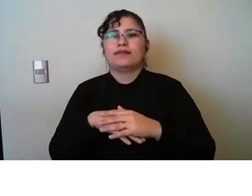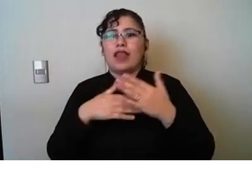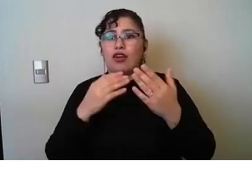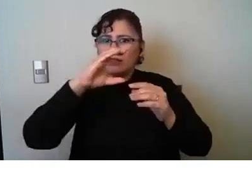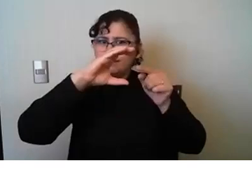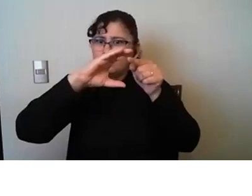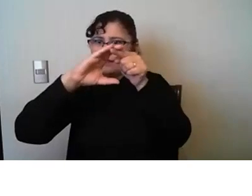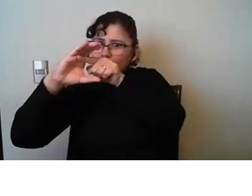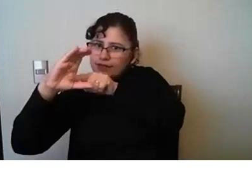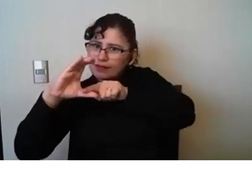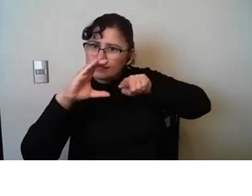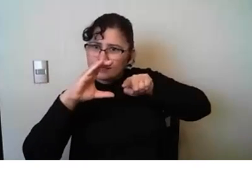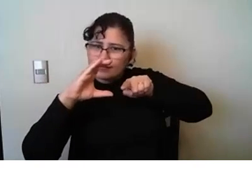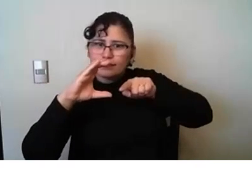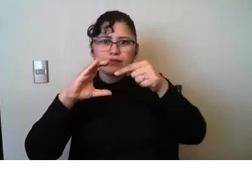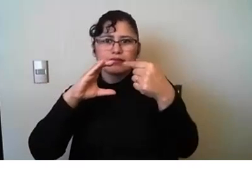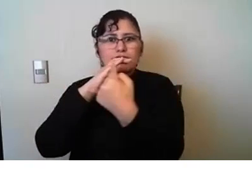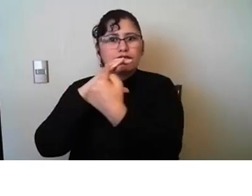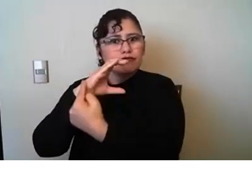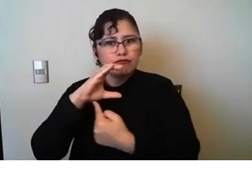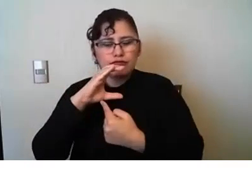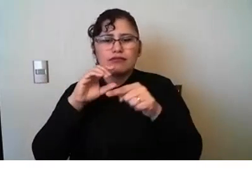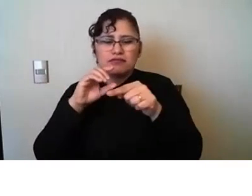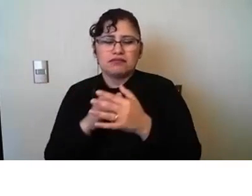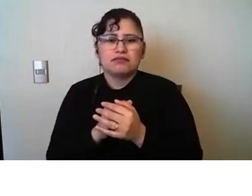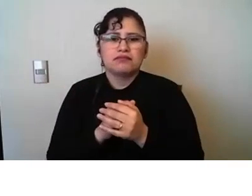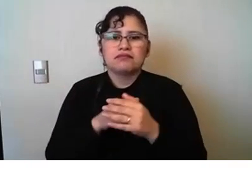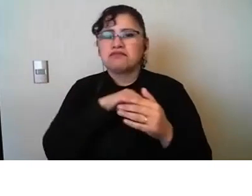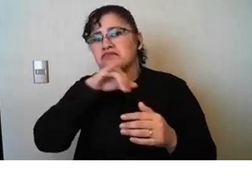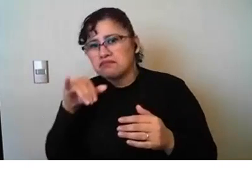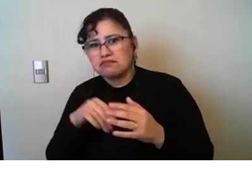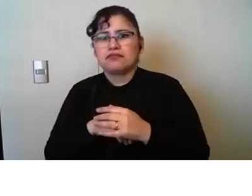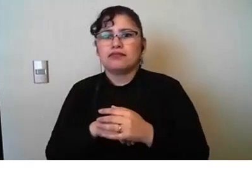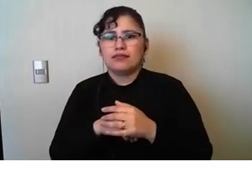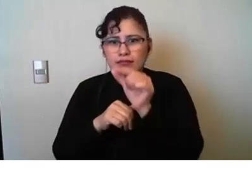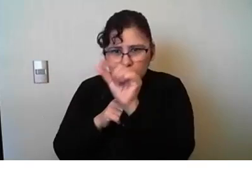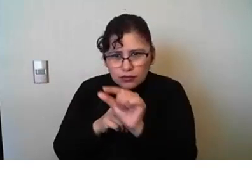C. Luego tenemos este núcleo que está aquí,